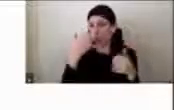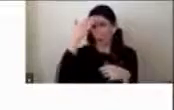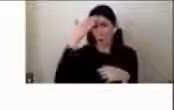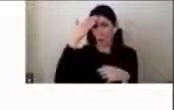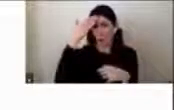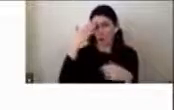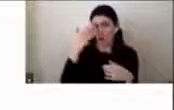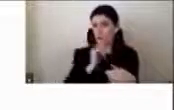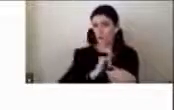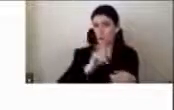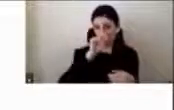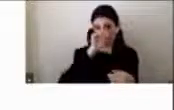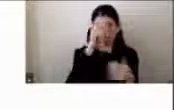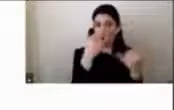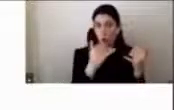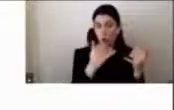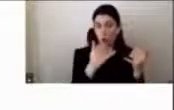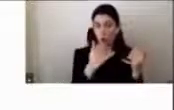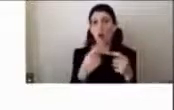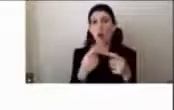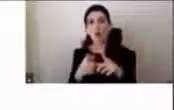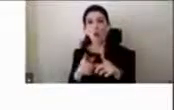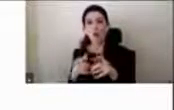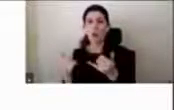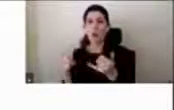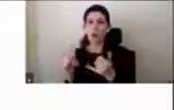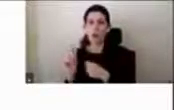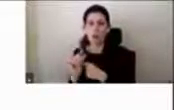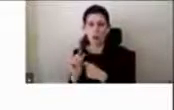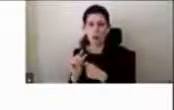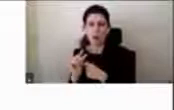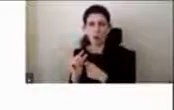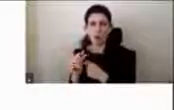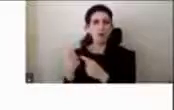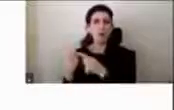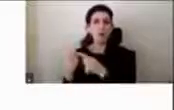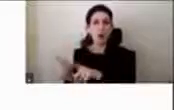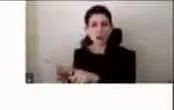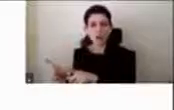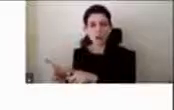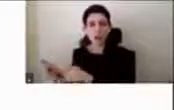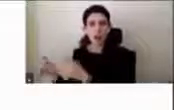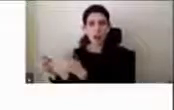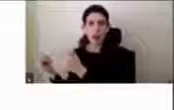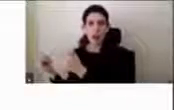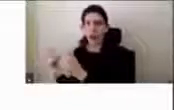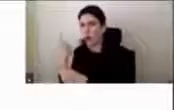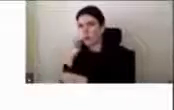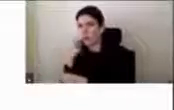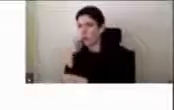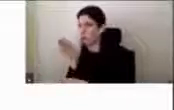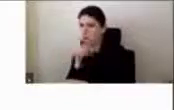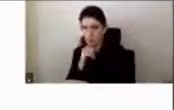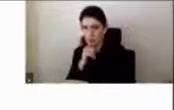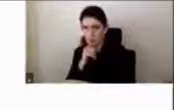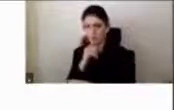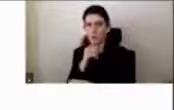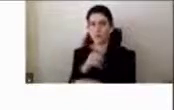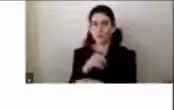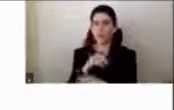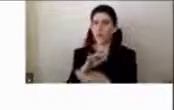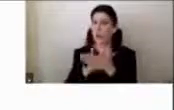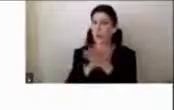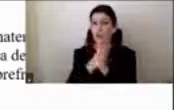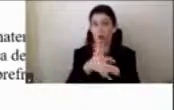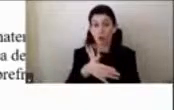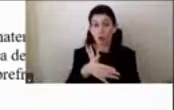jugaban, otras que eran juego más infrecuente y otras especies en donde el juego no era observado, todos dentro del reino de los